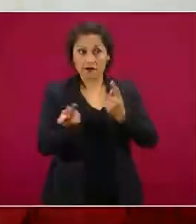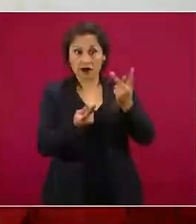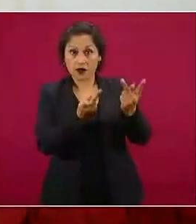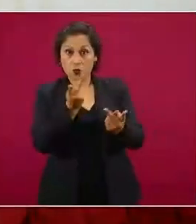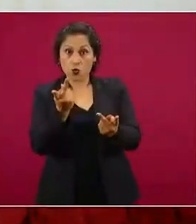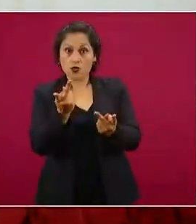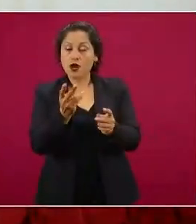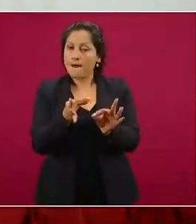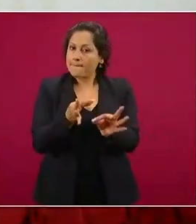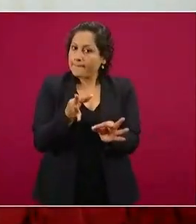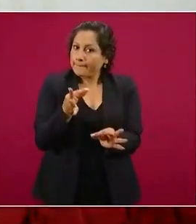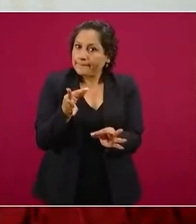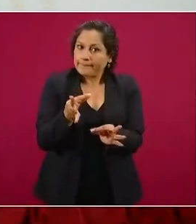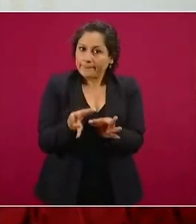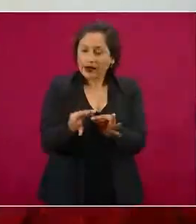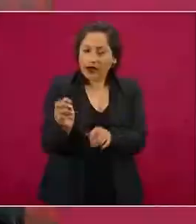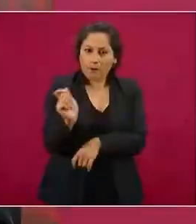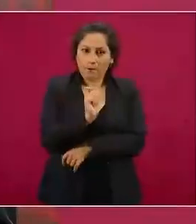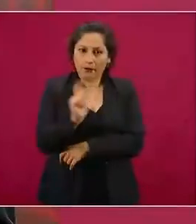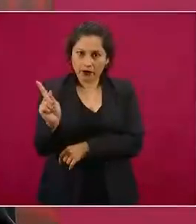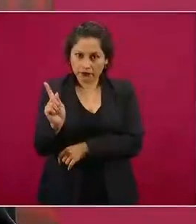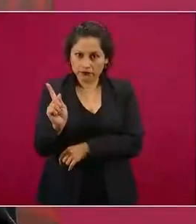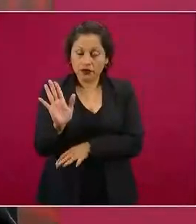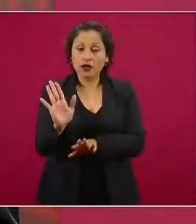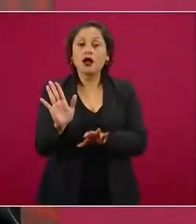ya se ve quién es quién.